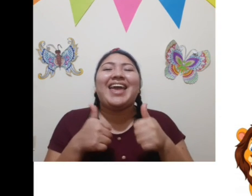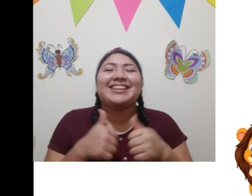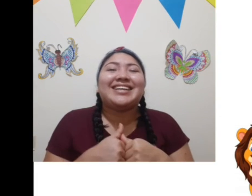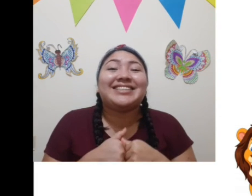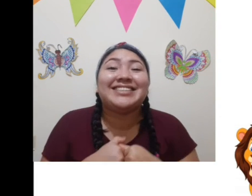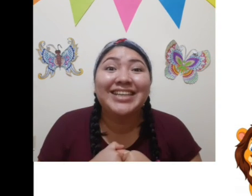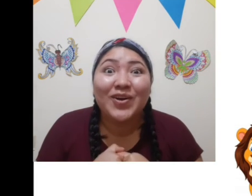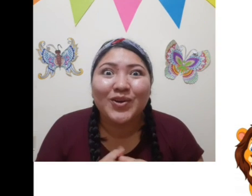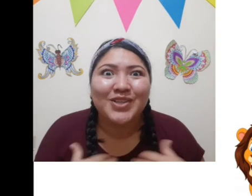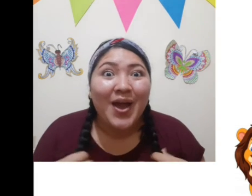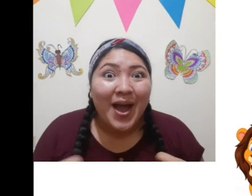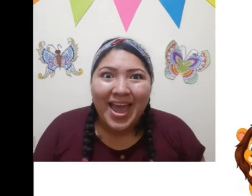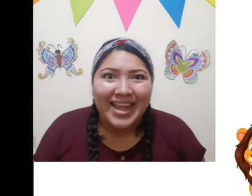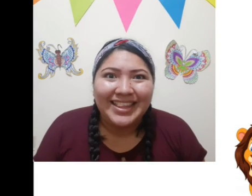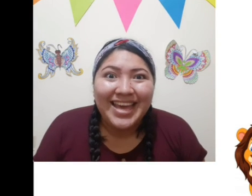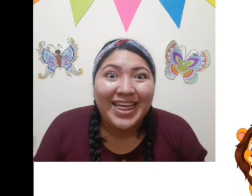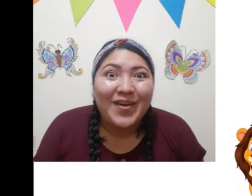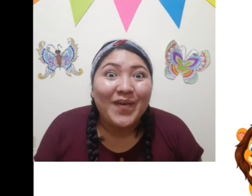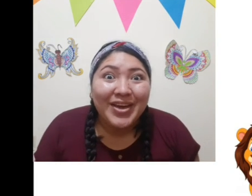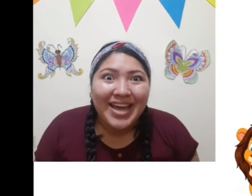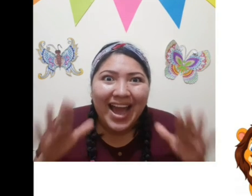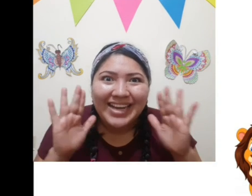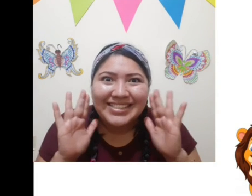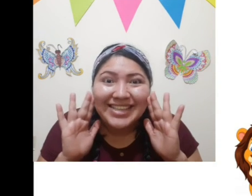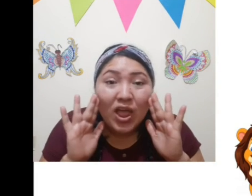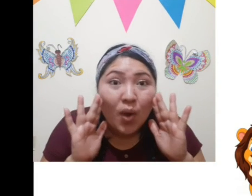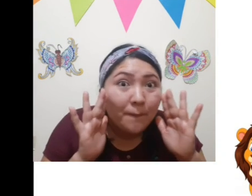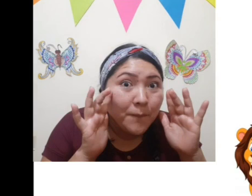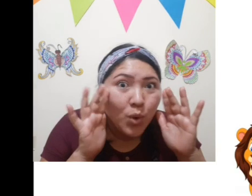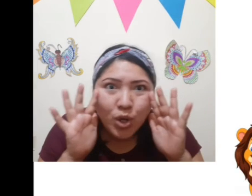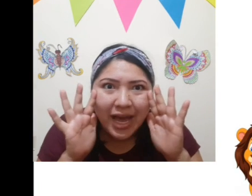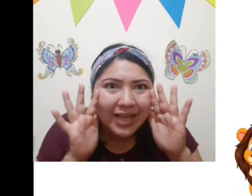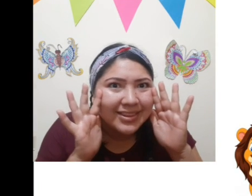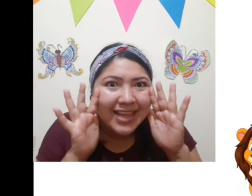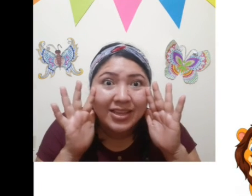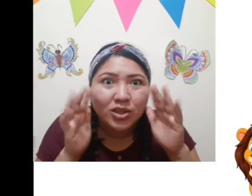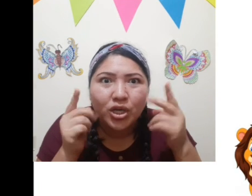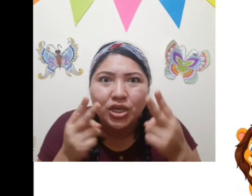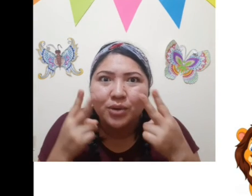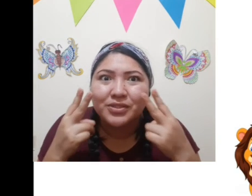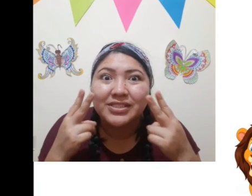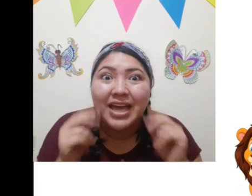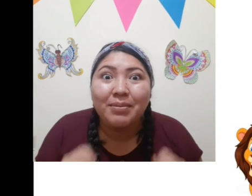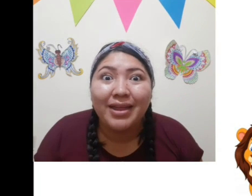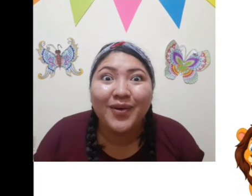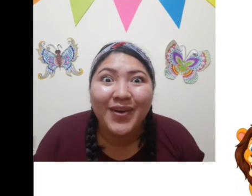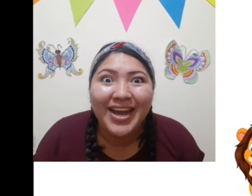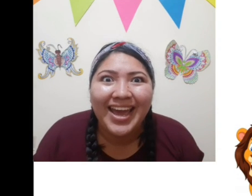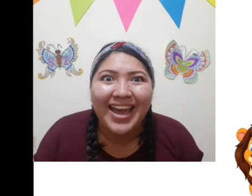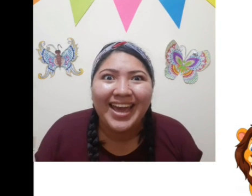excelente chicos el día de hoy han estado muy atentos y